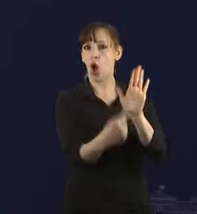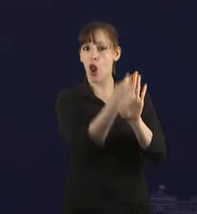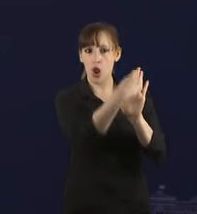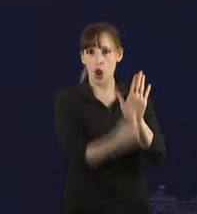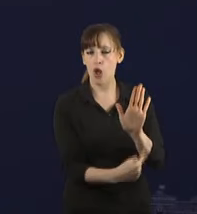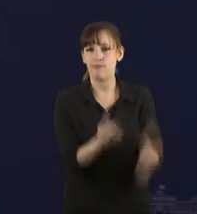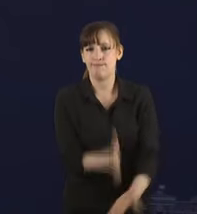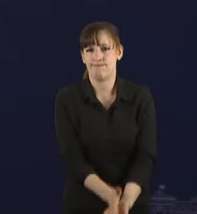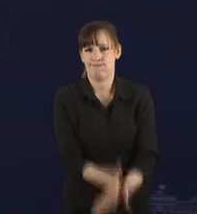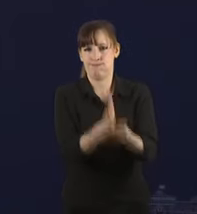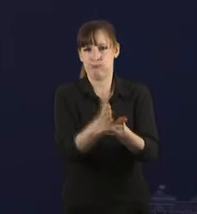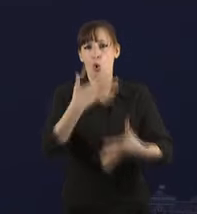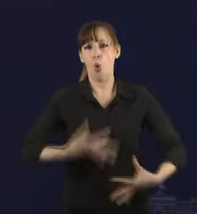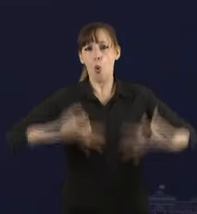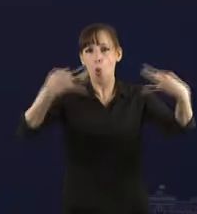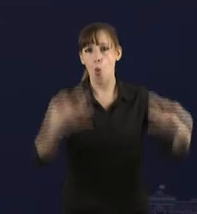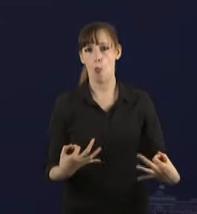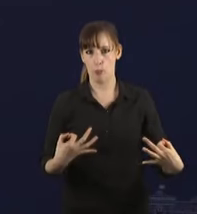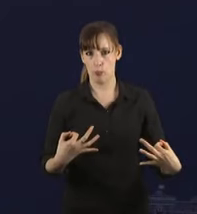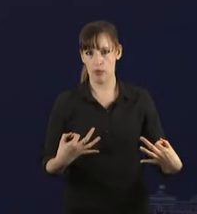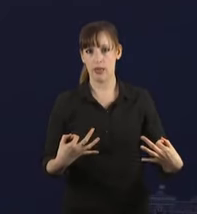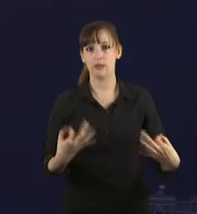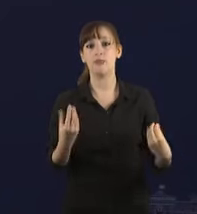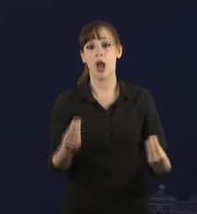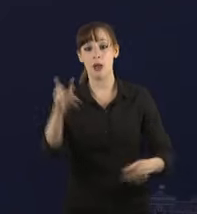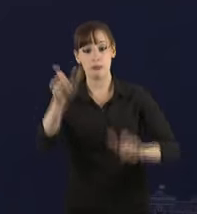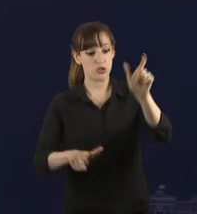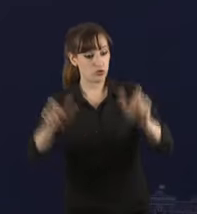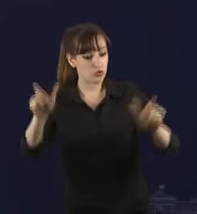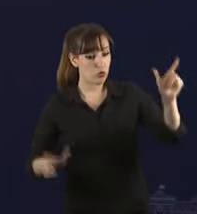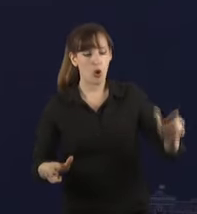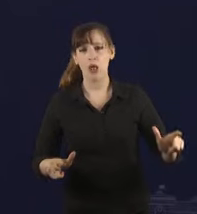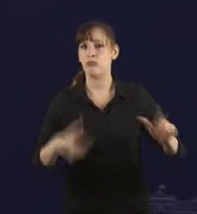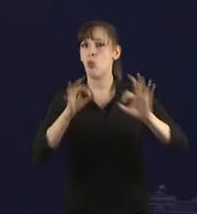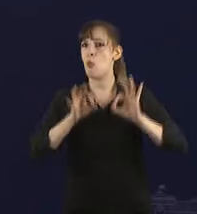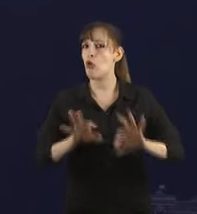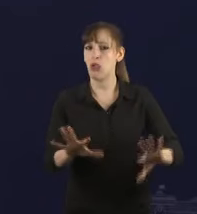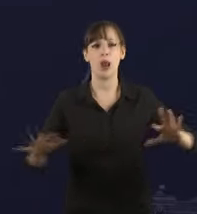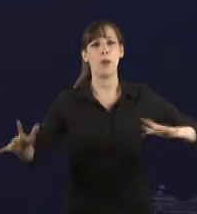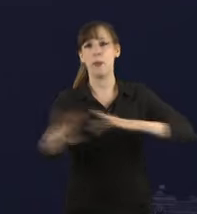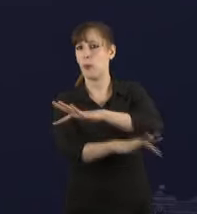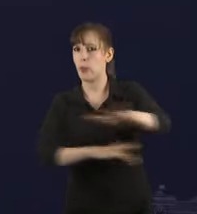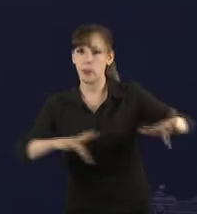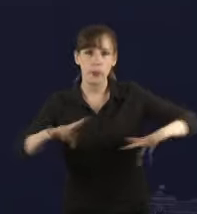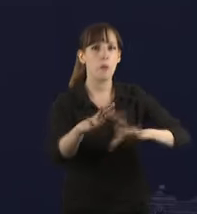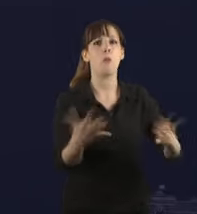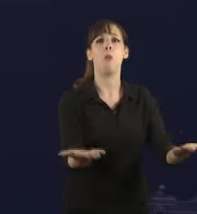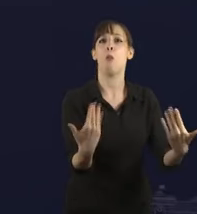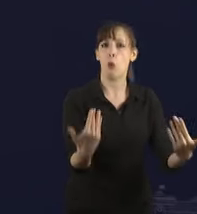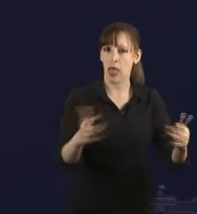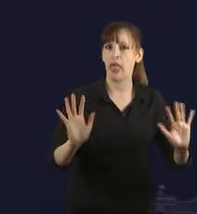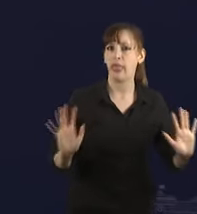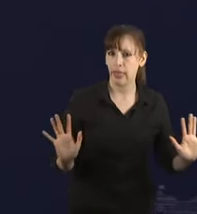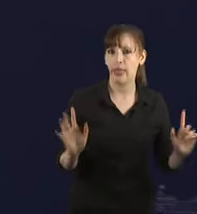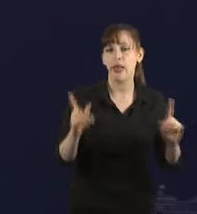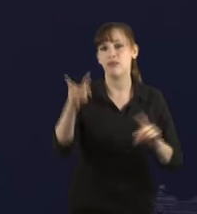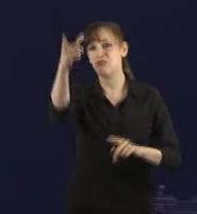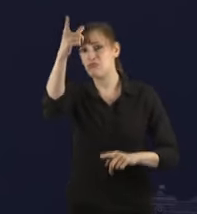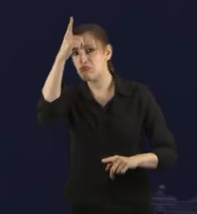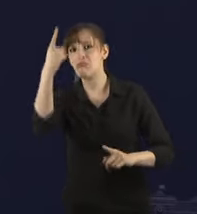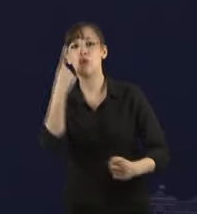corresponde garantizando la libre circulación con los controles pertinentes y